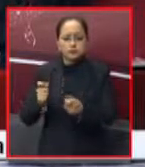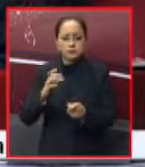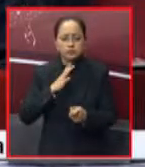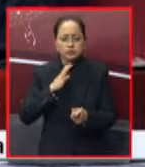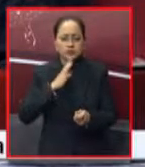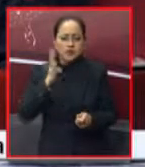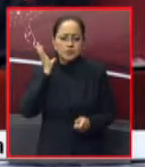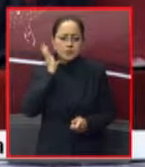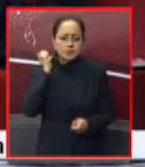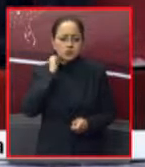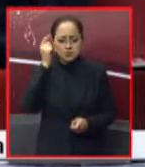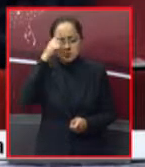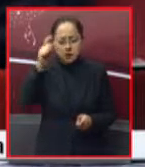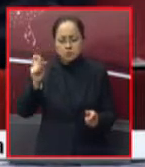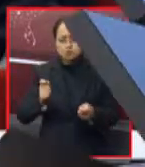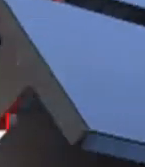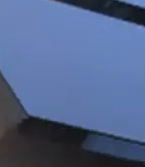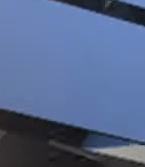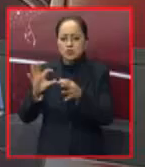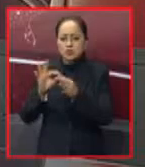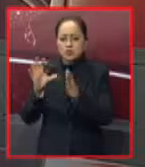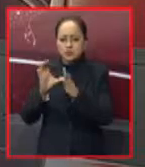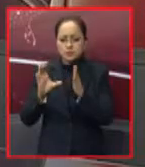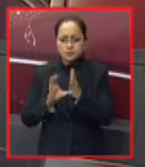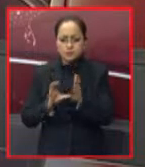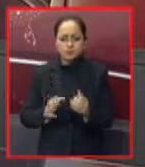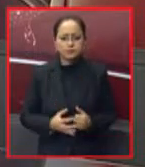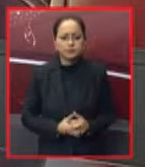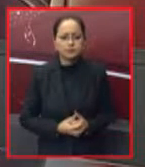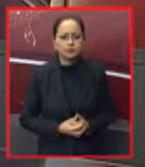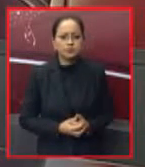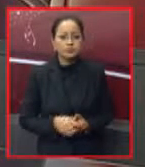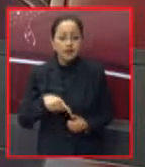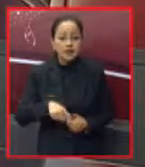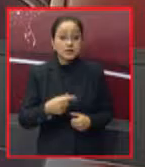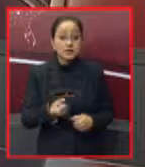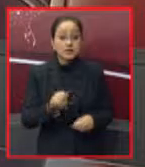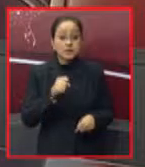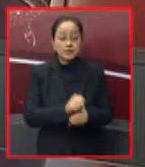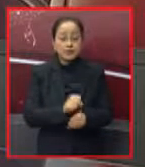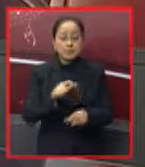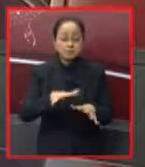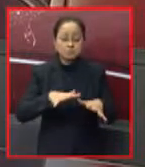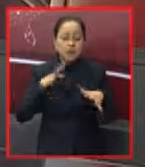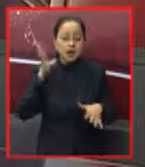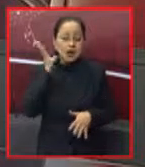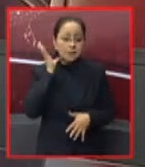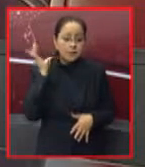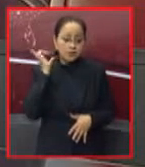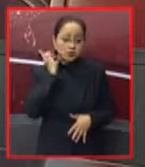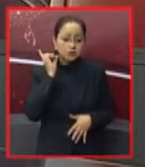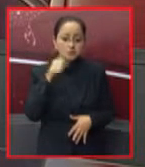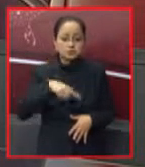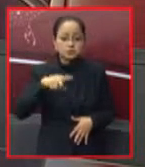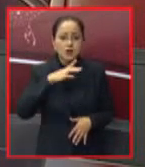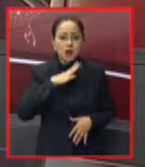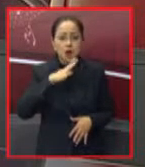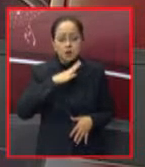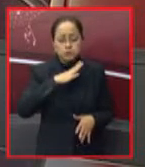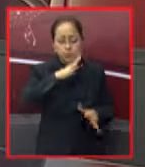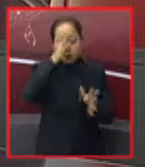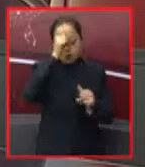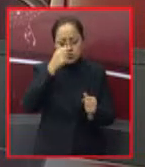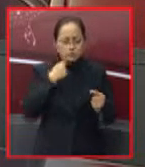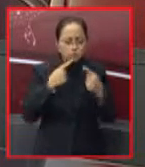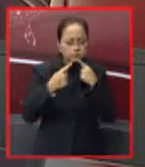sus efectos constitucionales. Esta semana el Pleno de la Cámara de Diputados discutió el acuerdo de la Junta de Coordinación